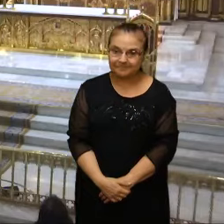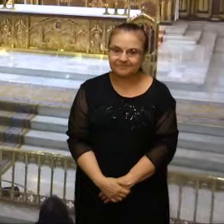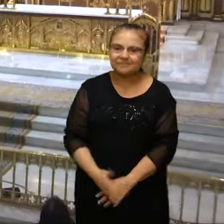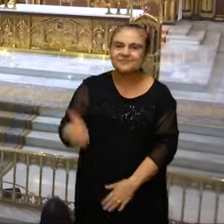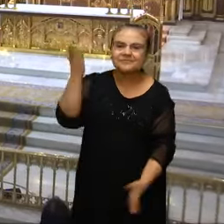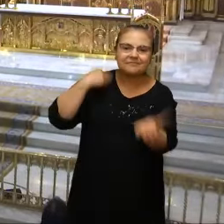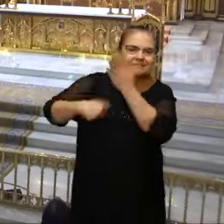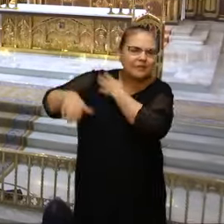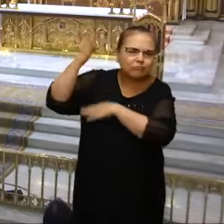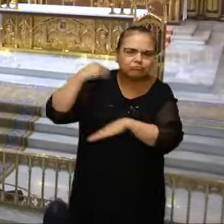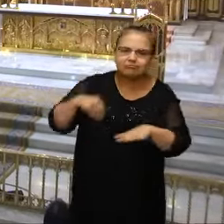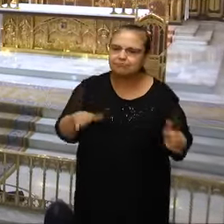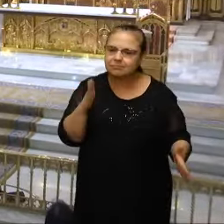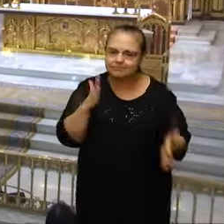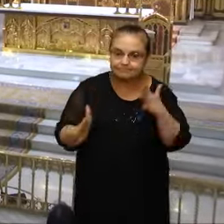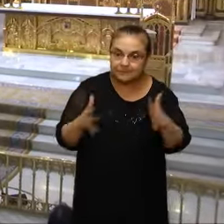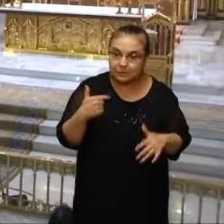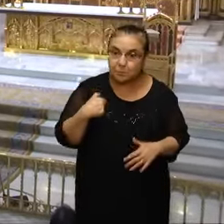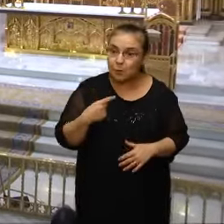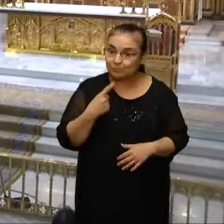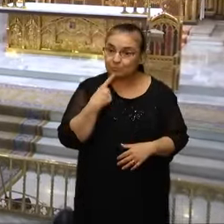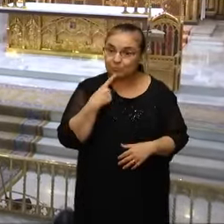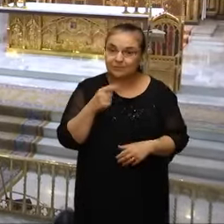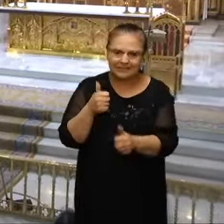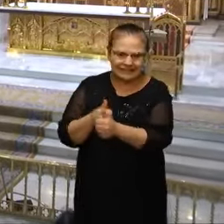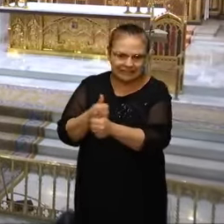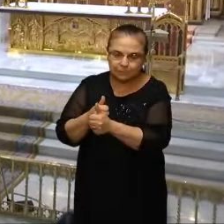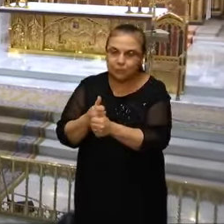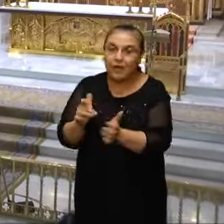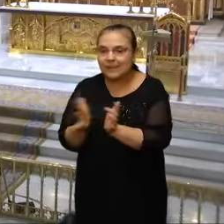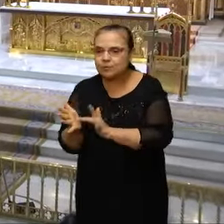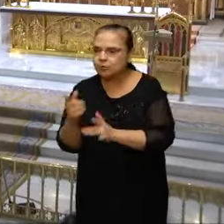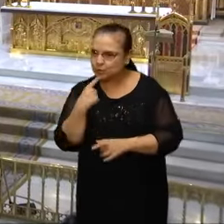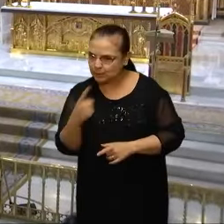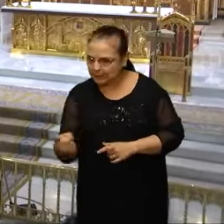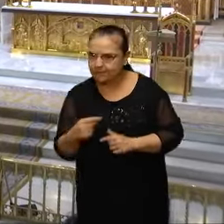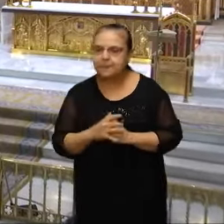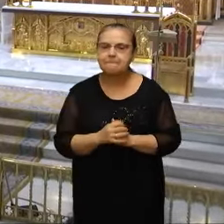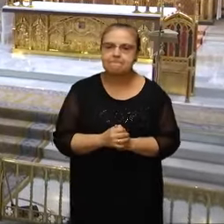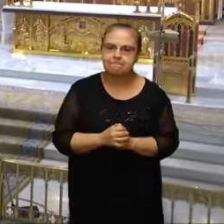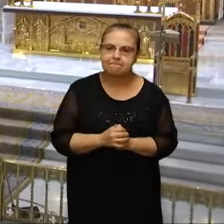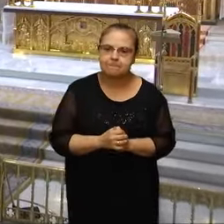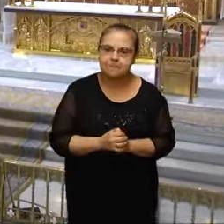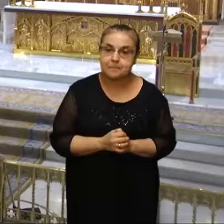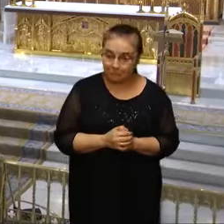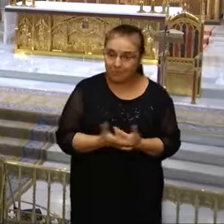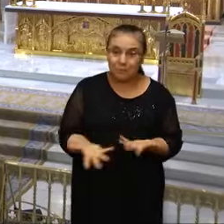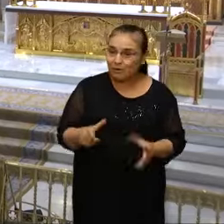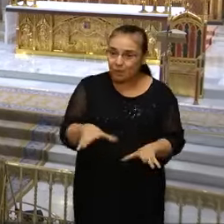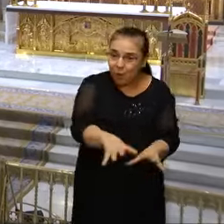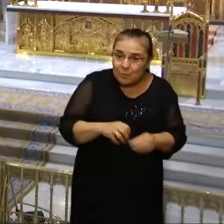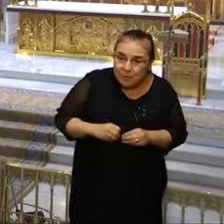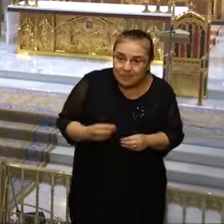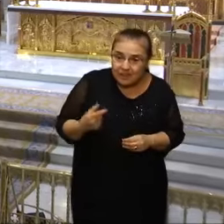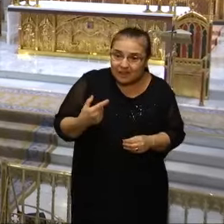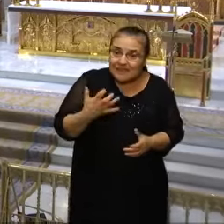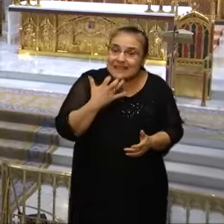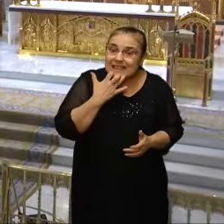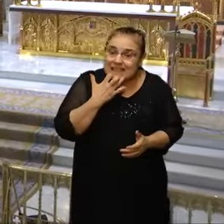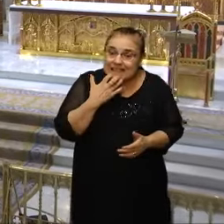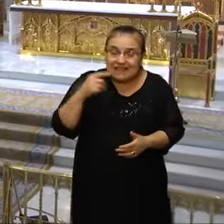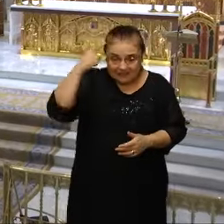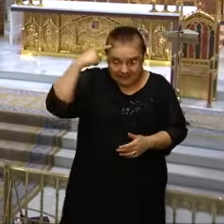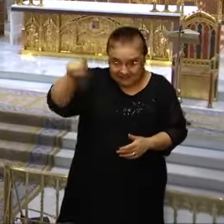En aquel tiempo dijo Jesús a sus discípulos: comprended que si supiera el dueño de